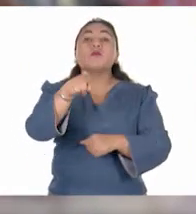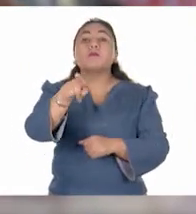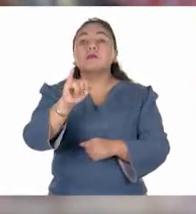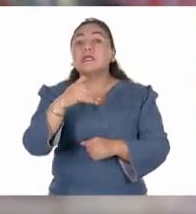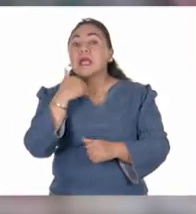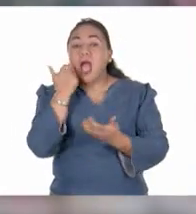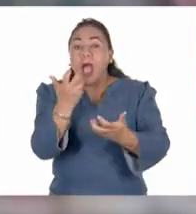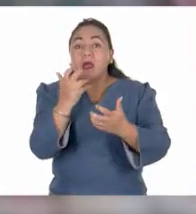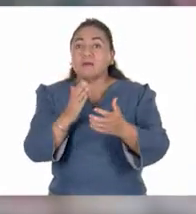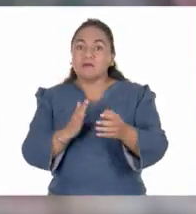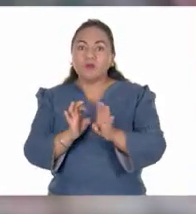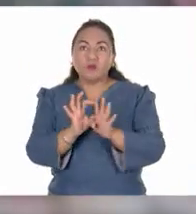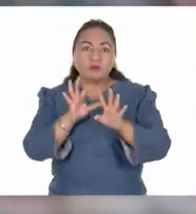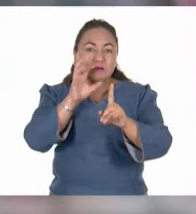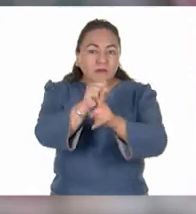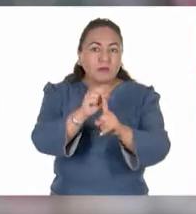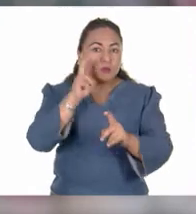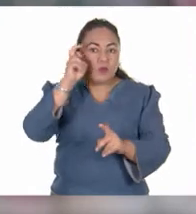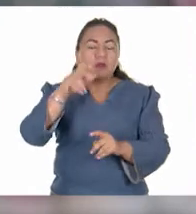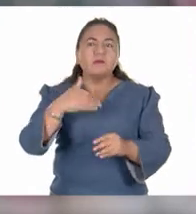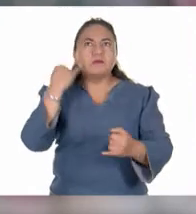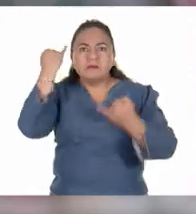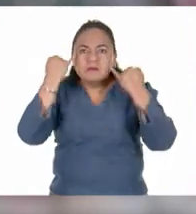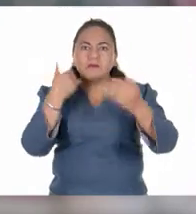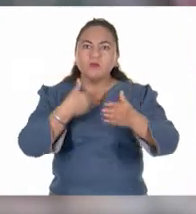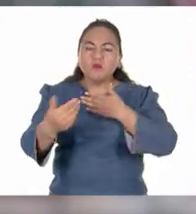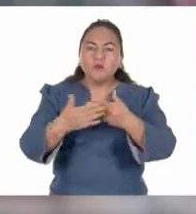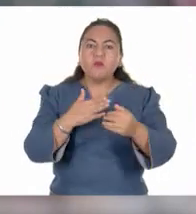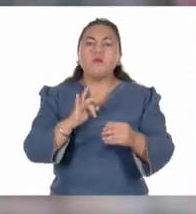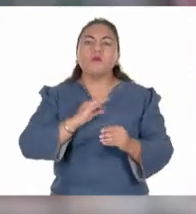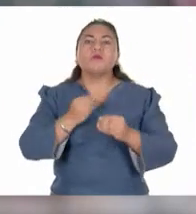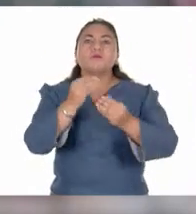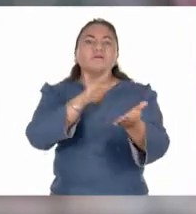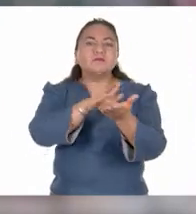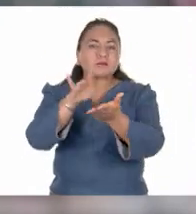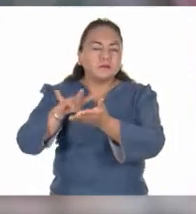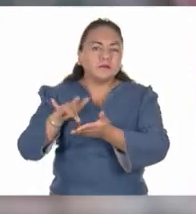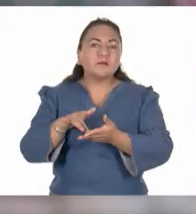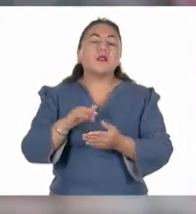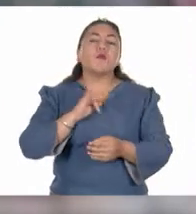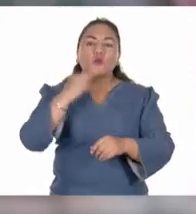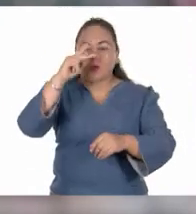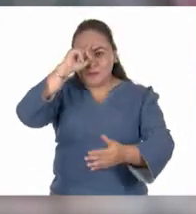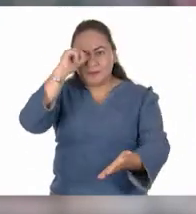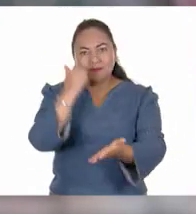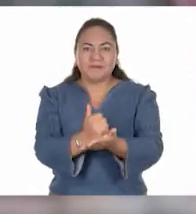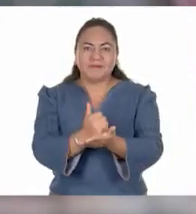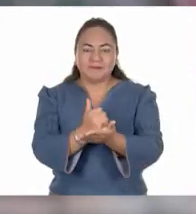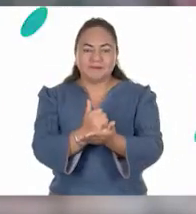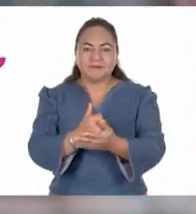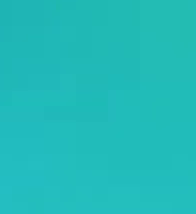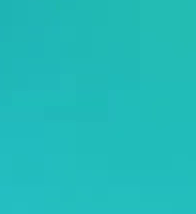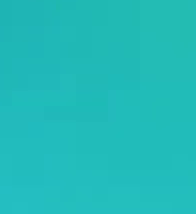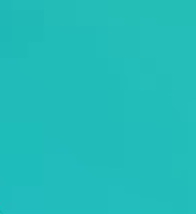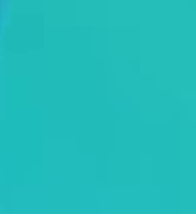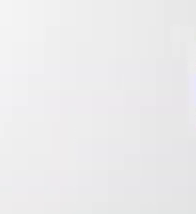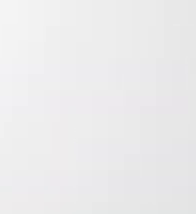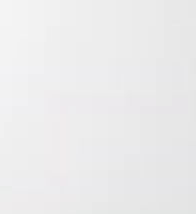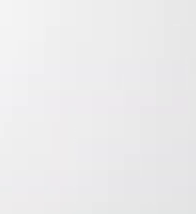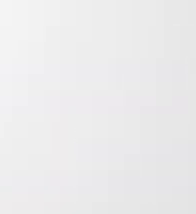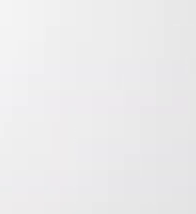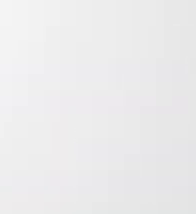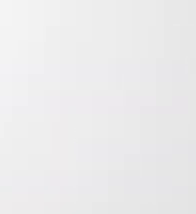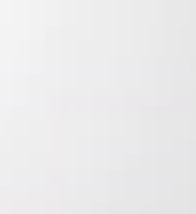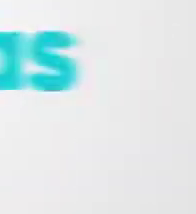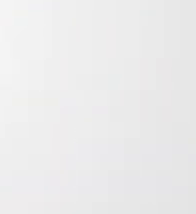tus sueños, innovar y crear esperanzas, y sobre todo, dejar tu nombre marcado en la historia.